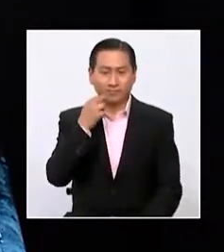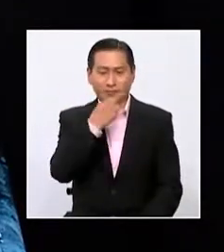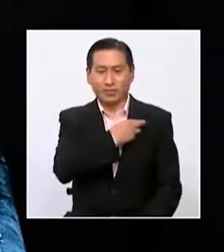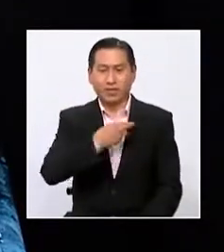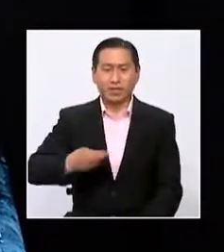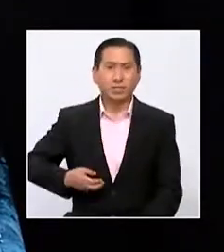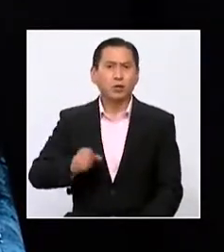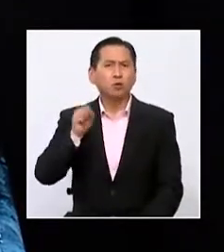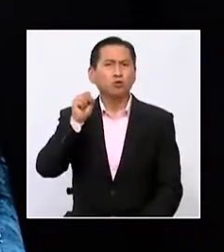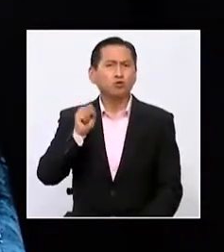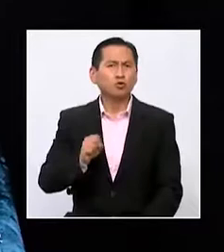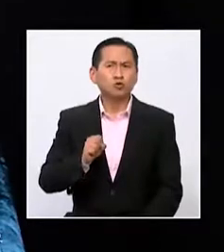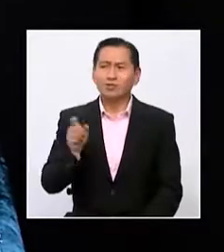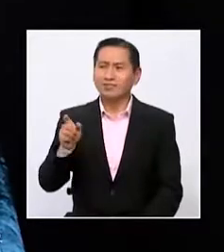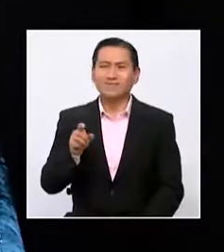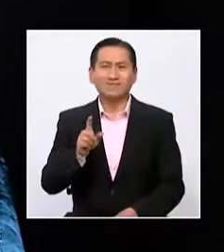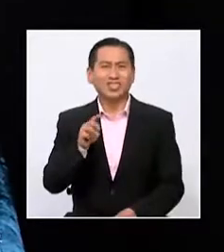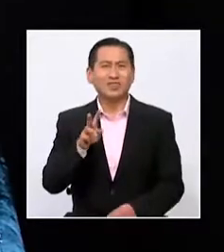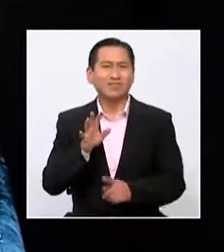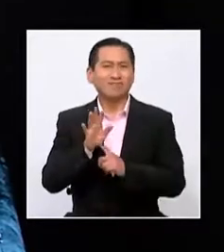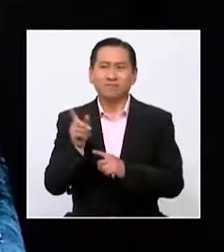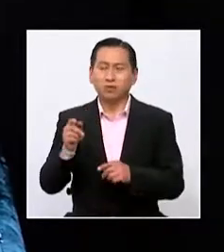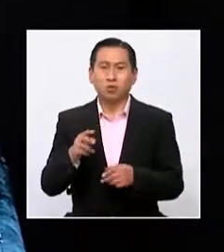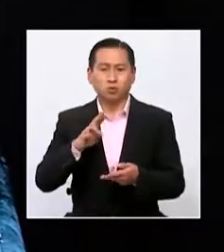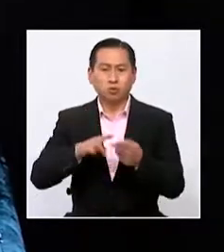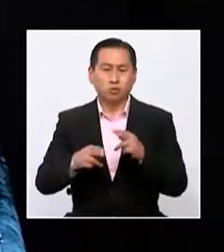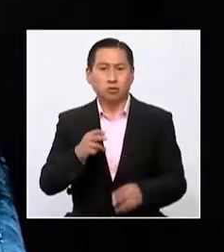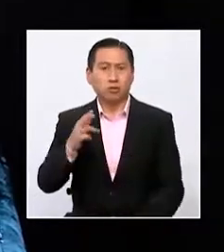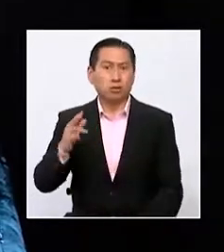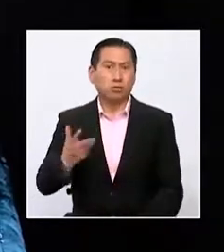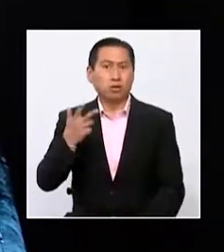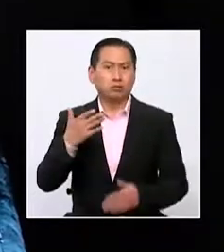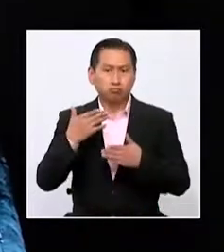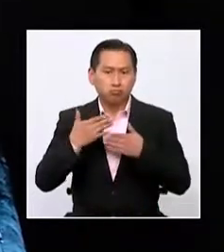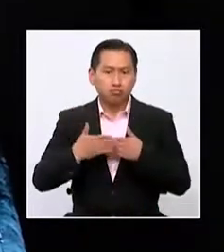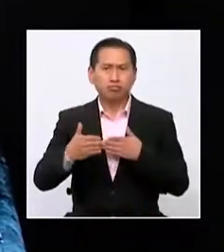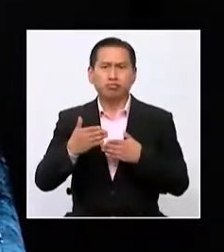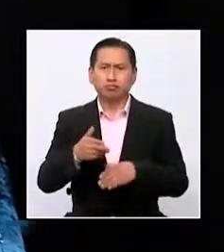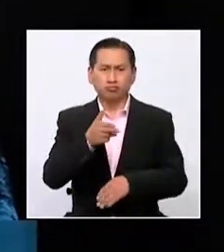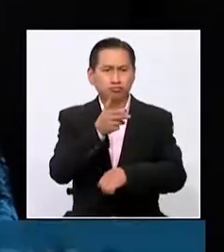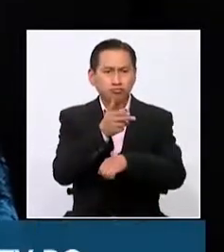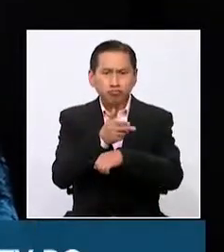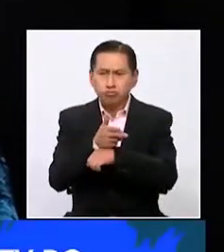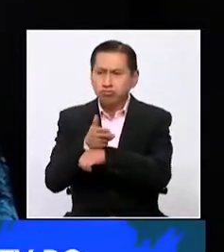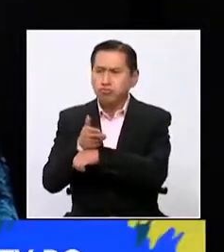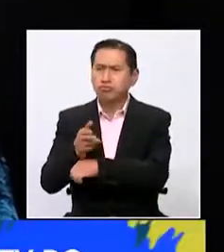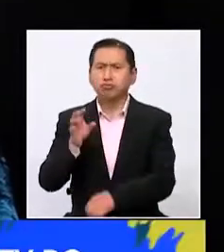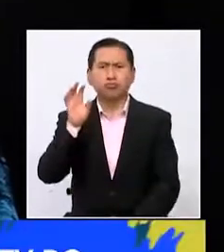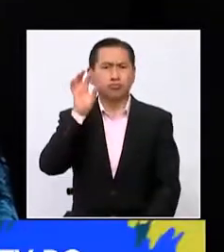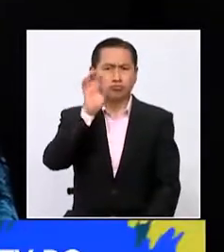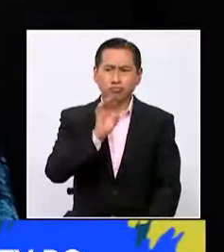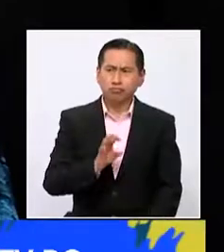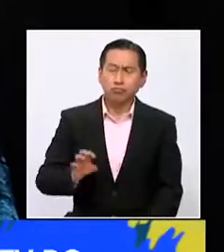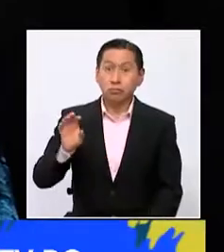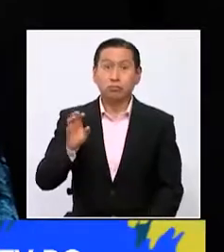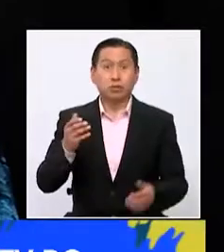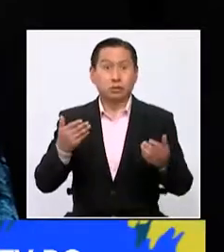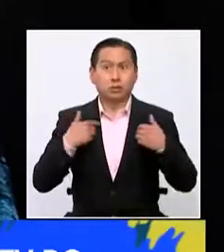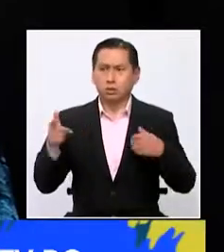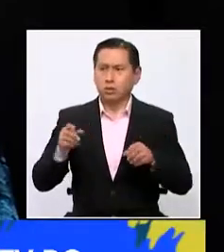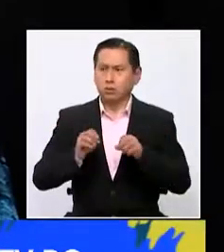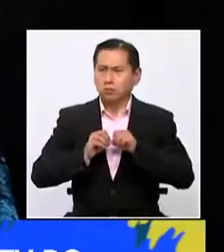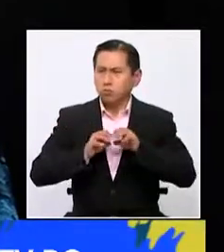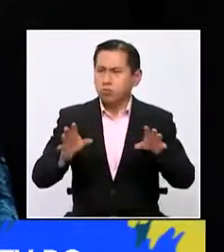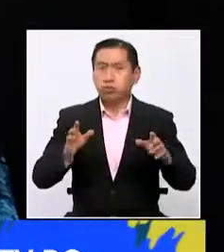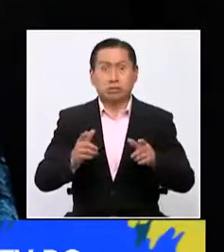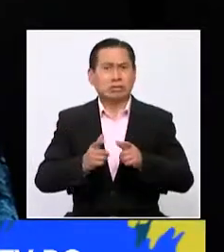serie que está filmando en estos momentos su tercera temporada acá en nuestro país, en diferentes locaciones, con un desplazamiento realmente gigante, con